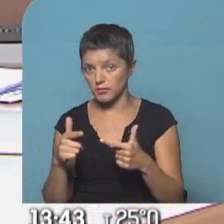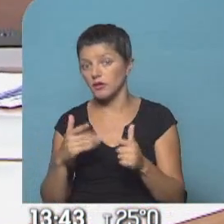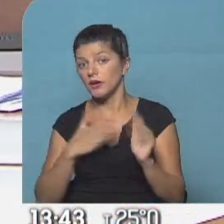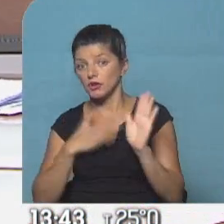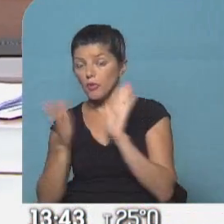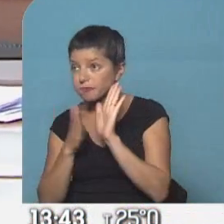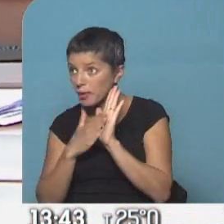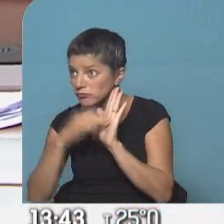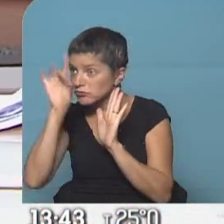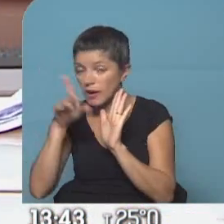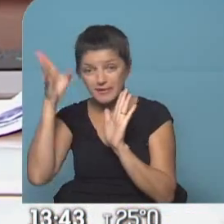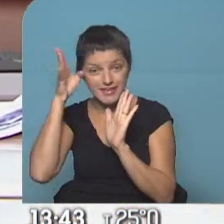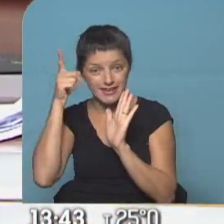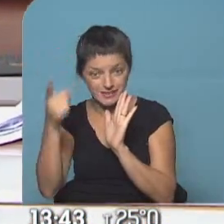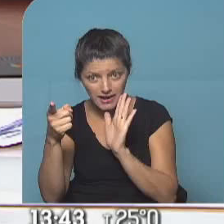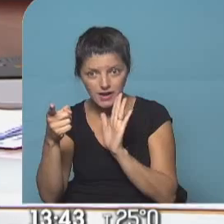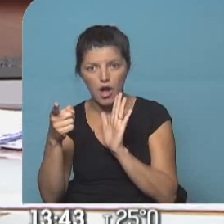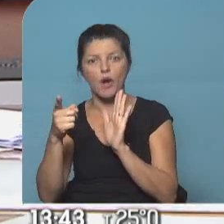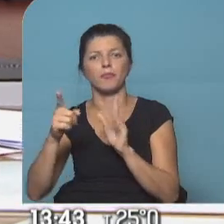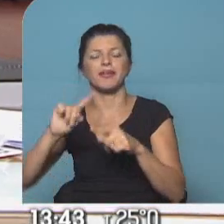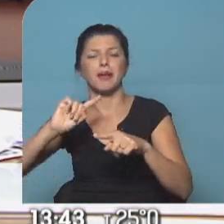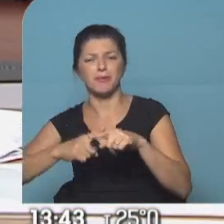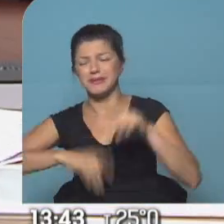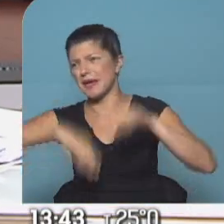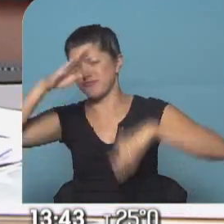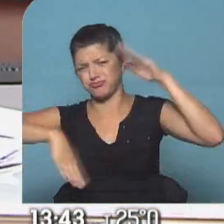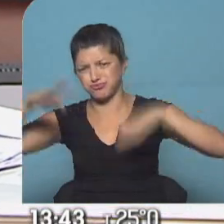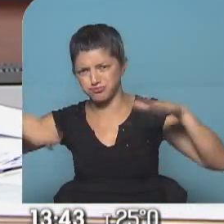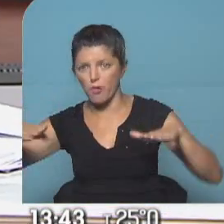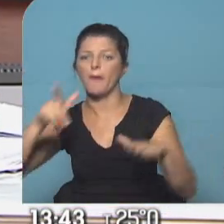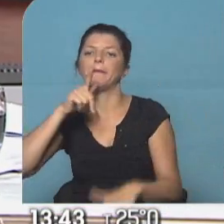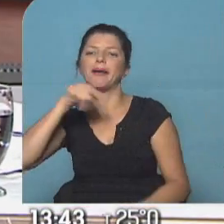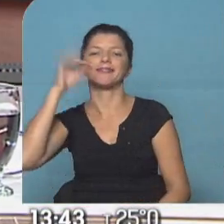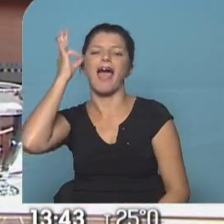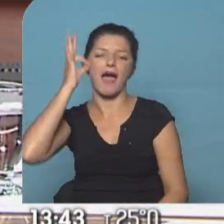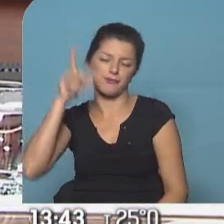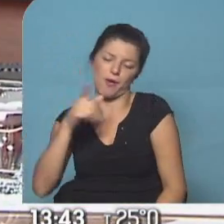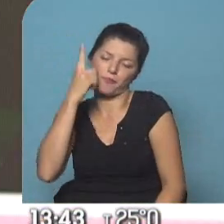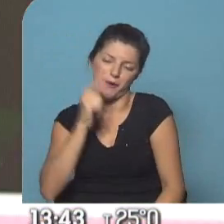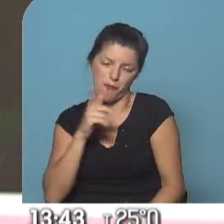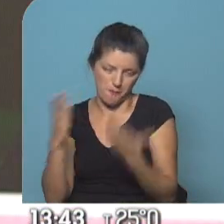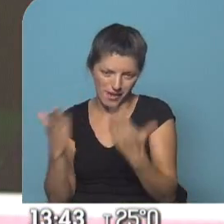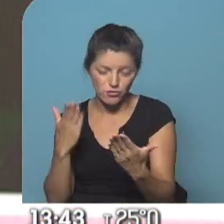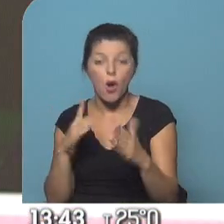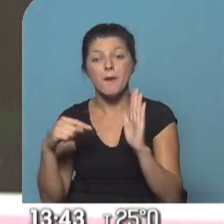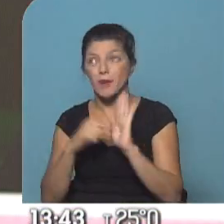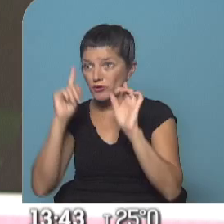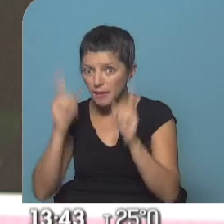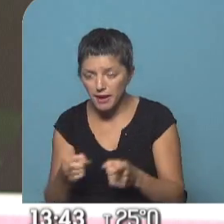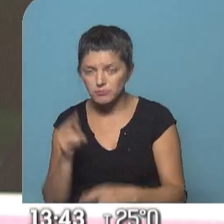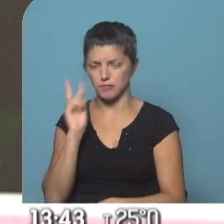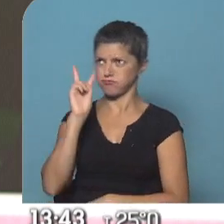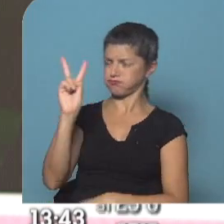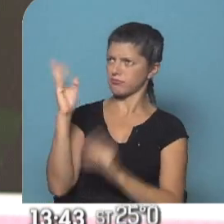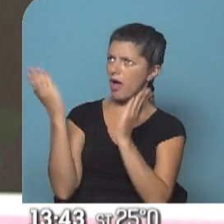entiendo, en Italia, que es una enorme inestabilidad política, uno diría casi africana, por decirlo de algún modo, y al mismo tiempo una economía que